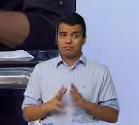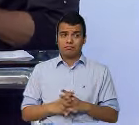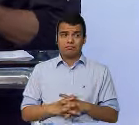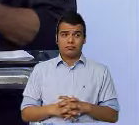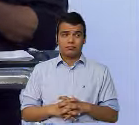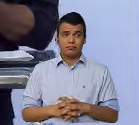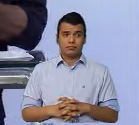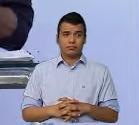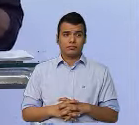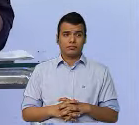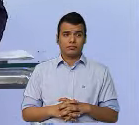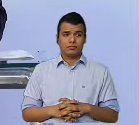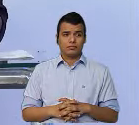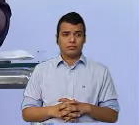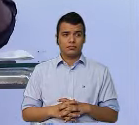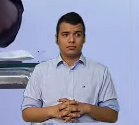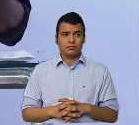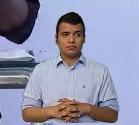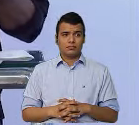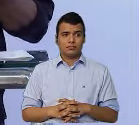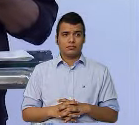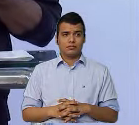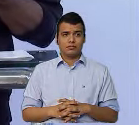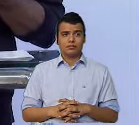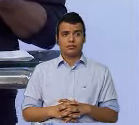Vea, aquí... Le voy a dar.